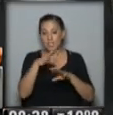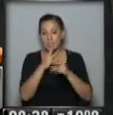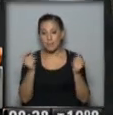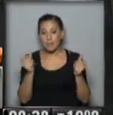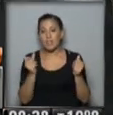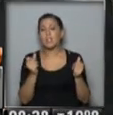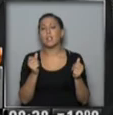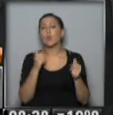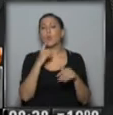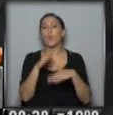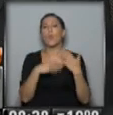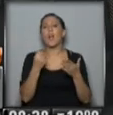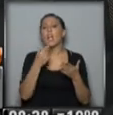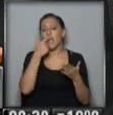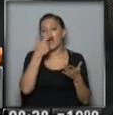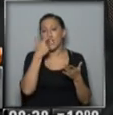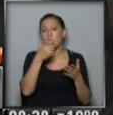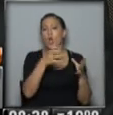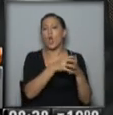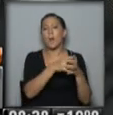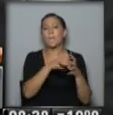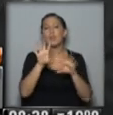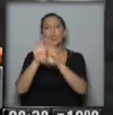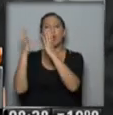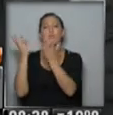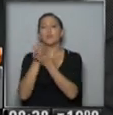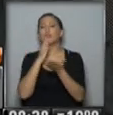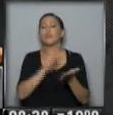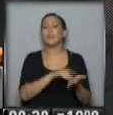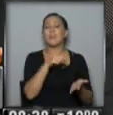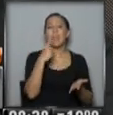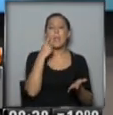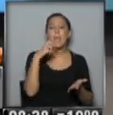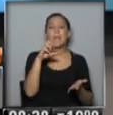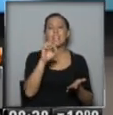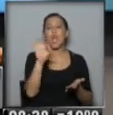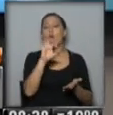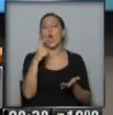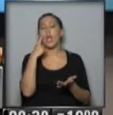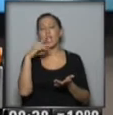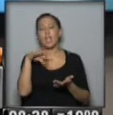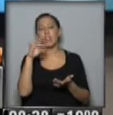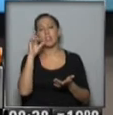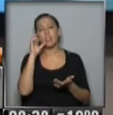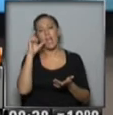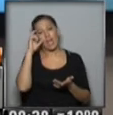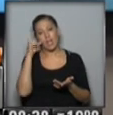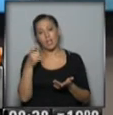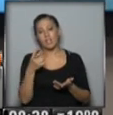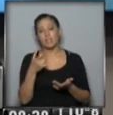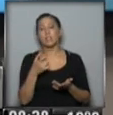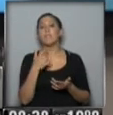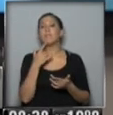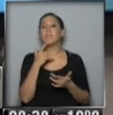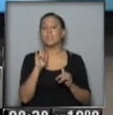por otro lado cuál es el real interés de los organismos internacionales sobre el ipc sobre el indec si efectivamente cuando esté vigente